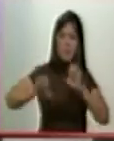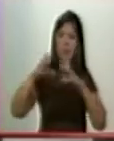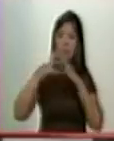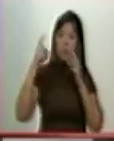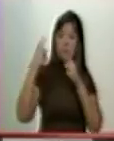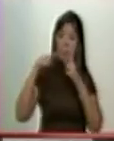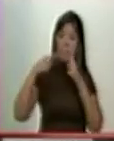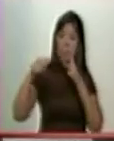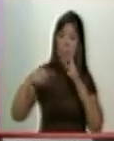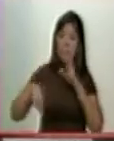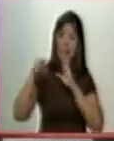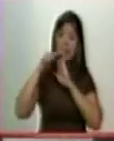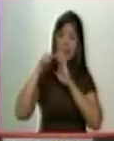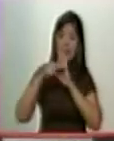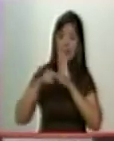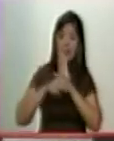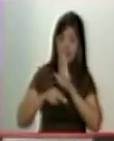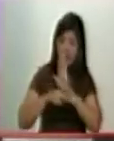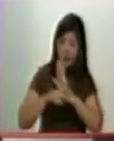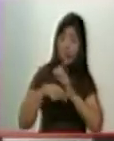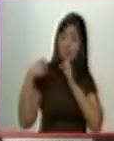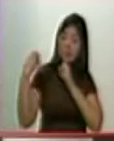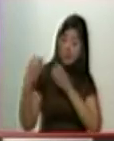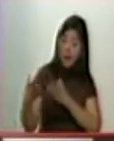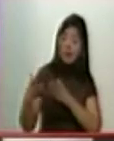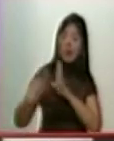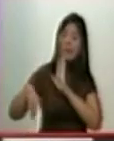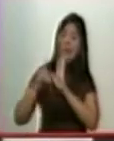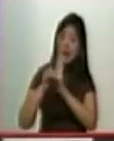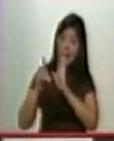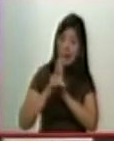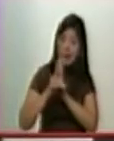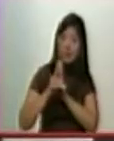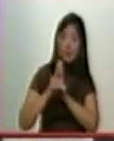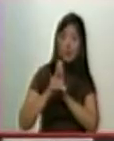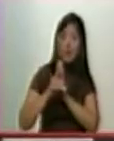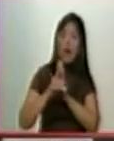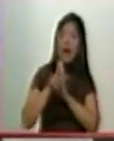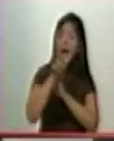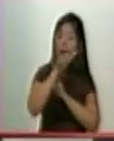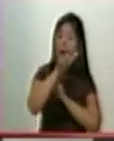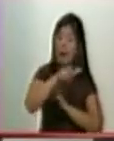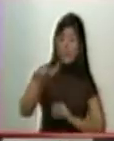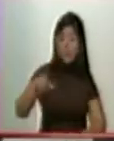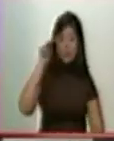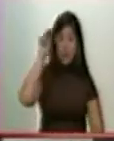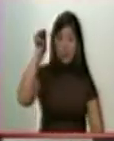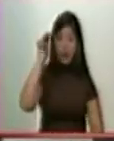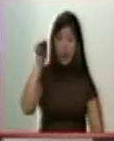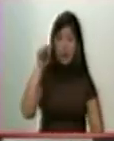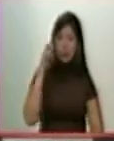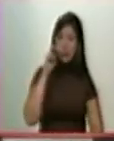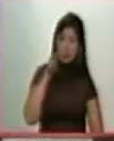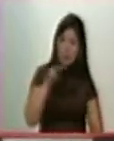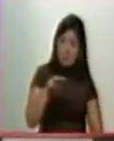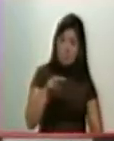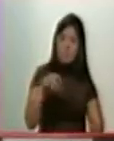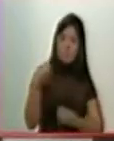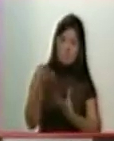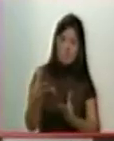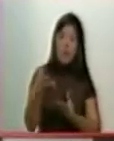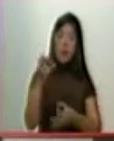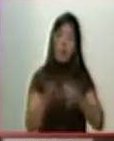para restituirles el derecho a los maestros y reconocerlos, reivindicarles